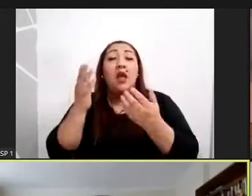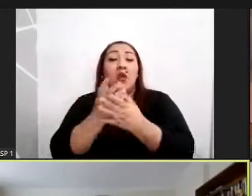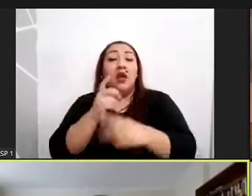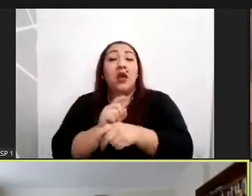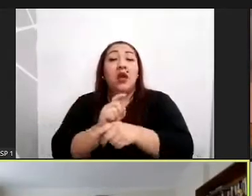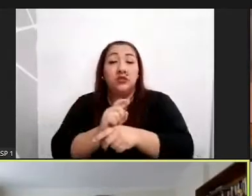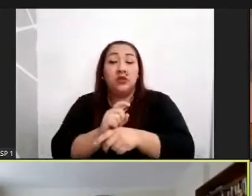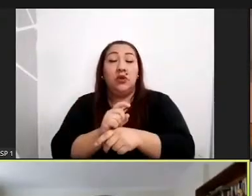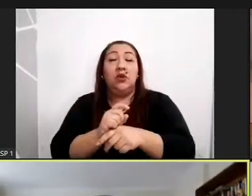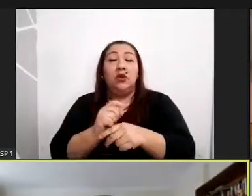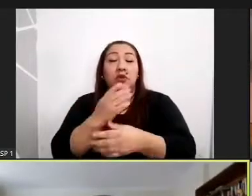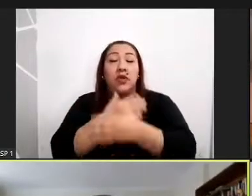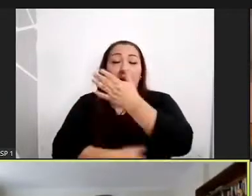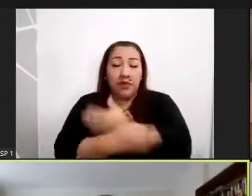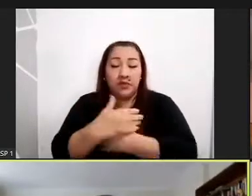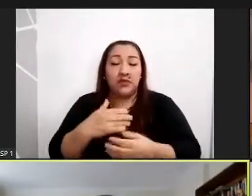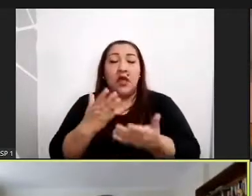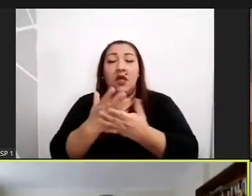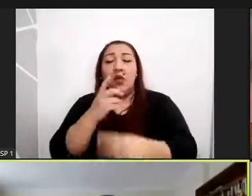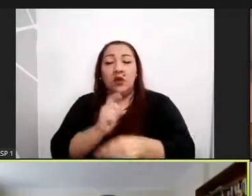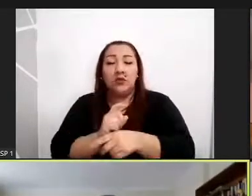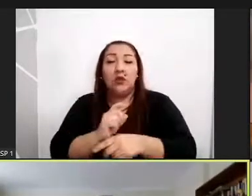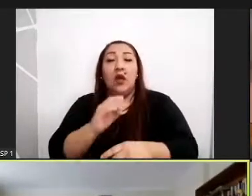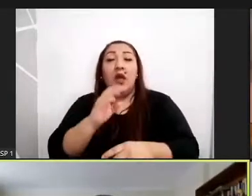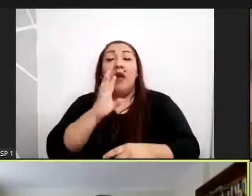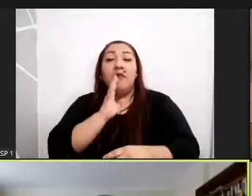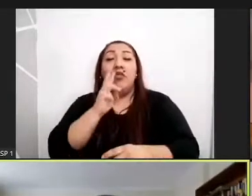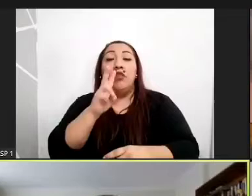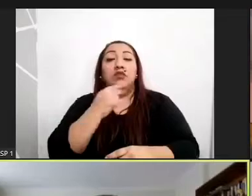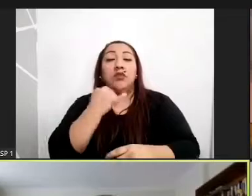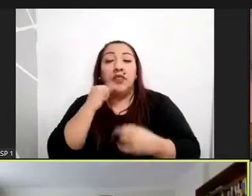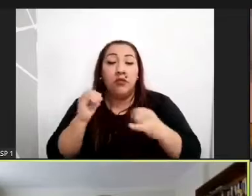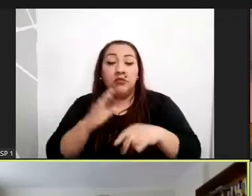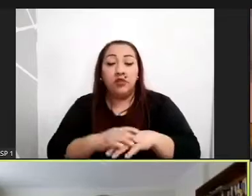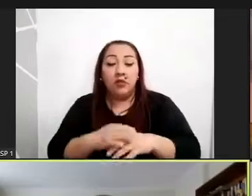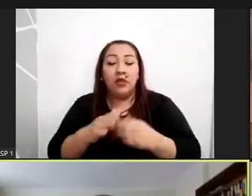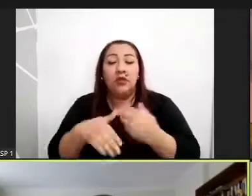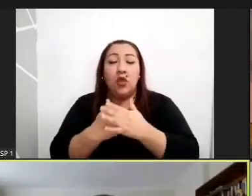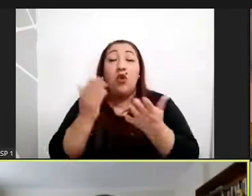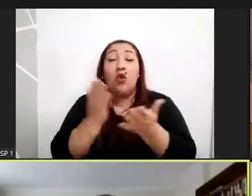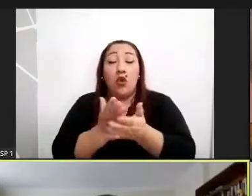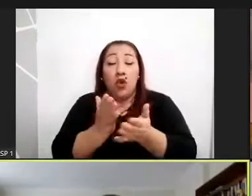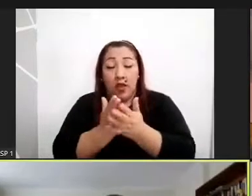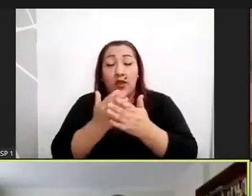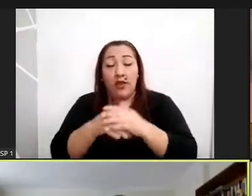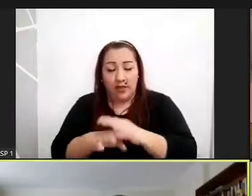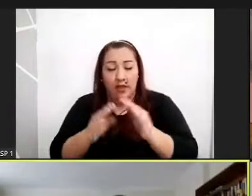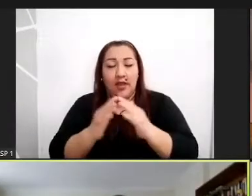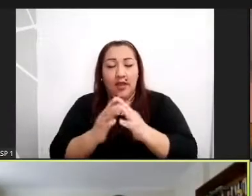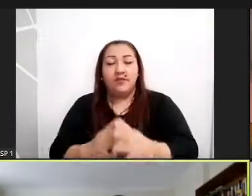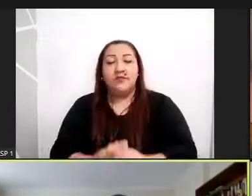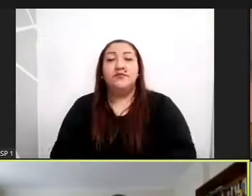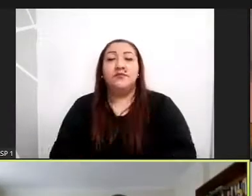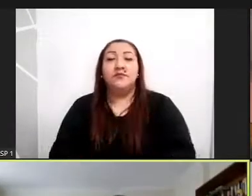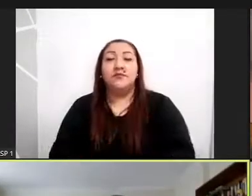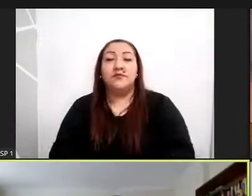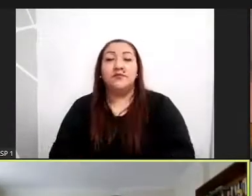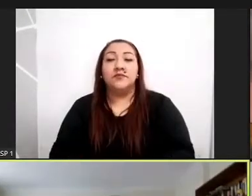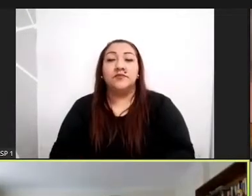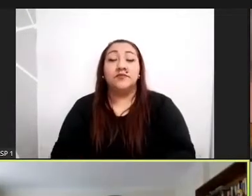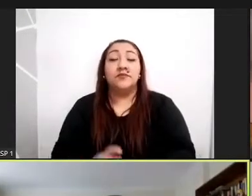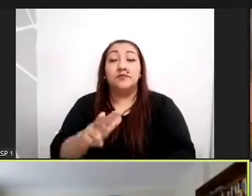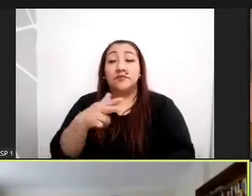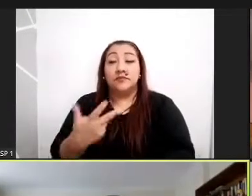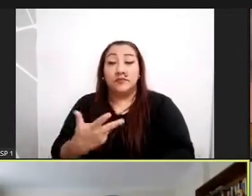bilingüe, además de la alimentación y la lucha contra la violencia en las escuelas y en los hogares. Una tercera